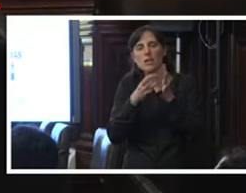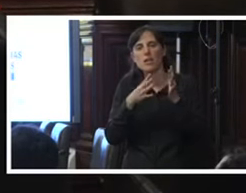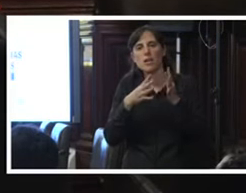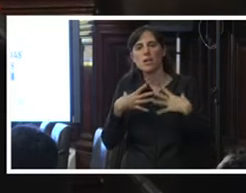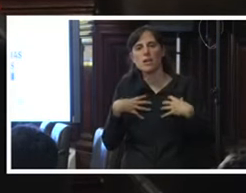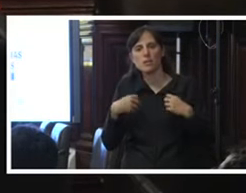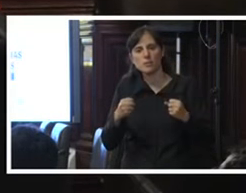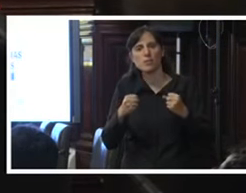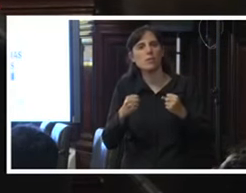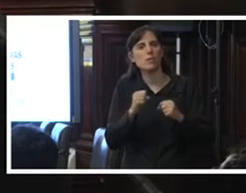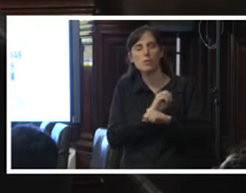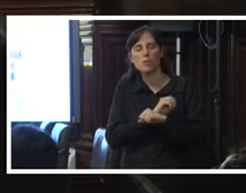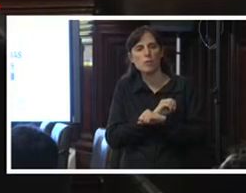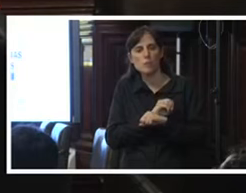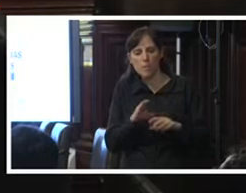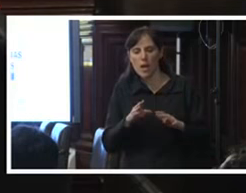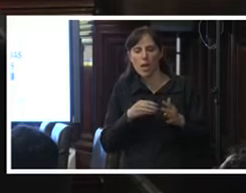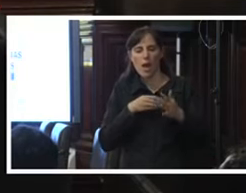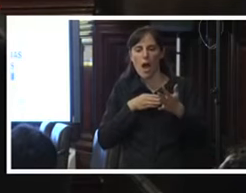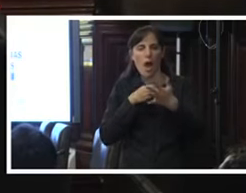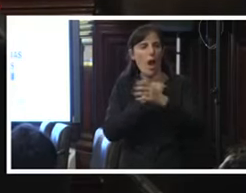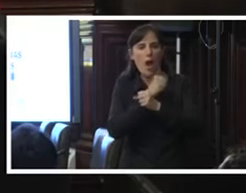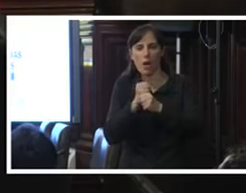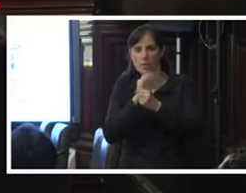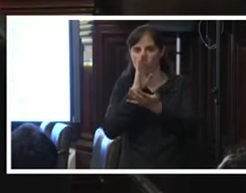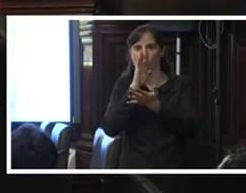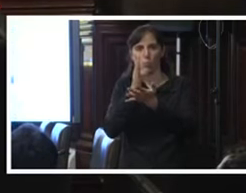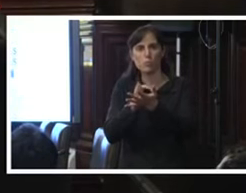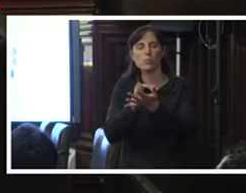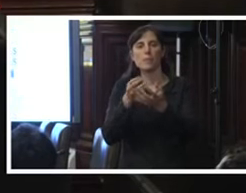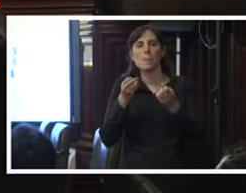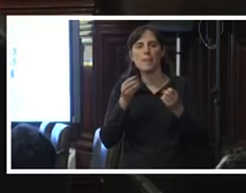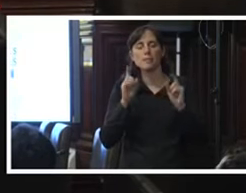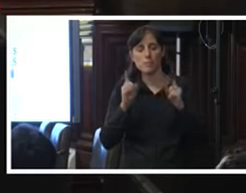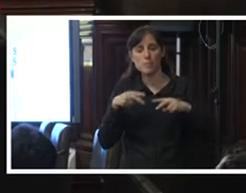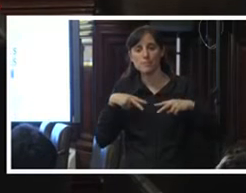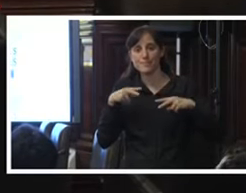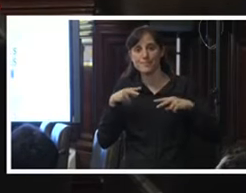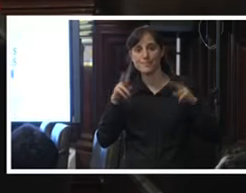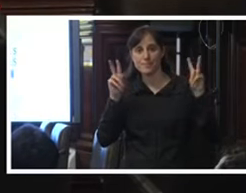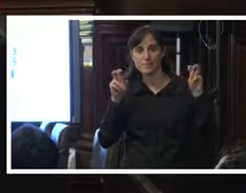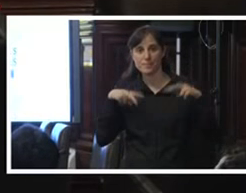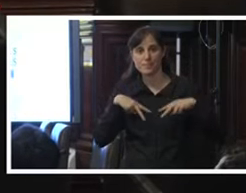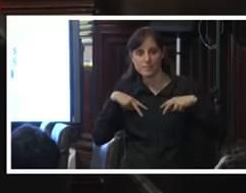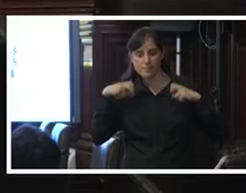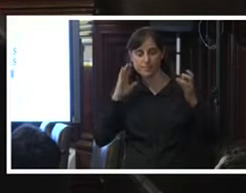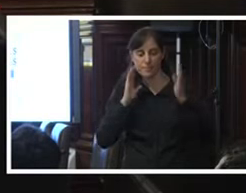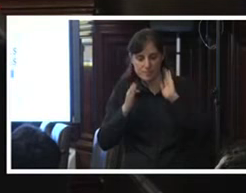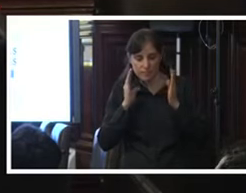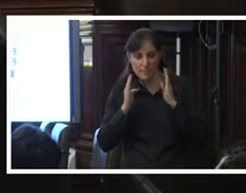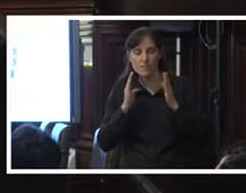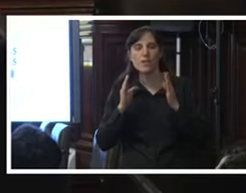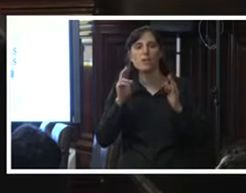hasta el último momento su asistencia a estos centros y el correspondiente diagnóstico práctica que puedes implicarles un